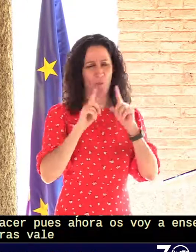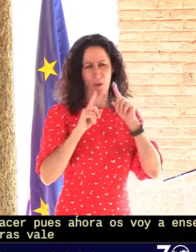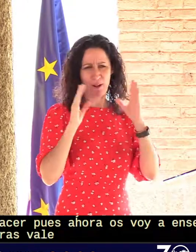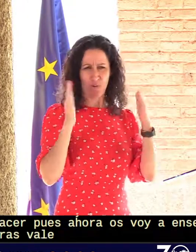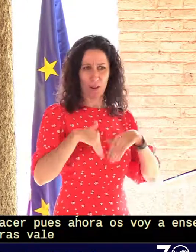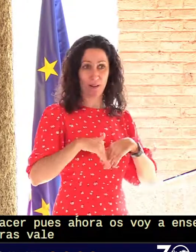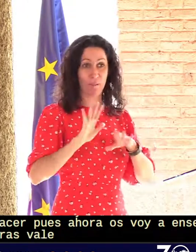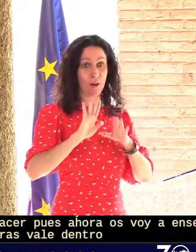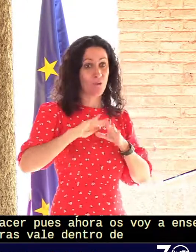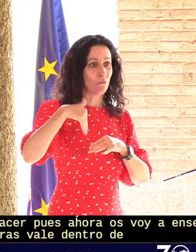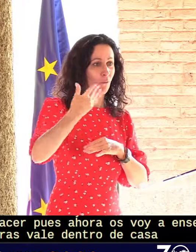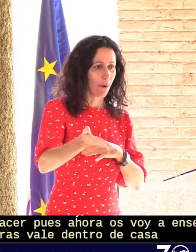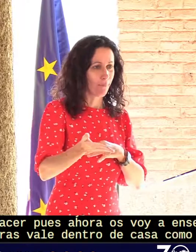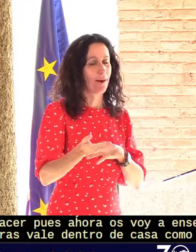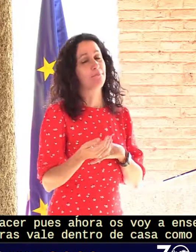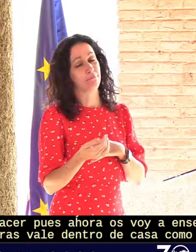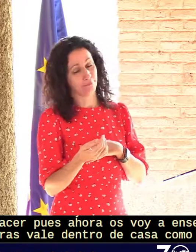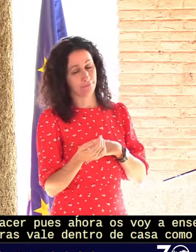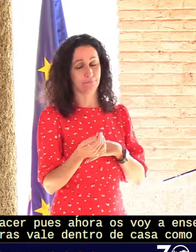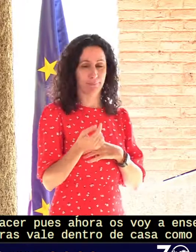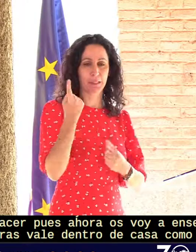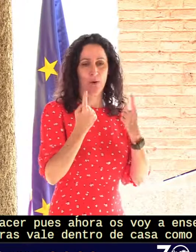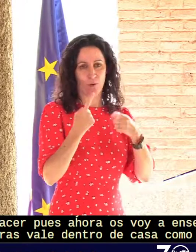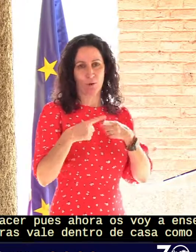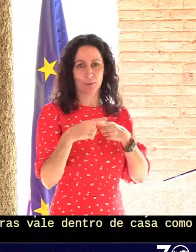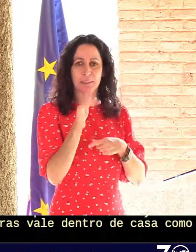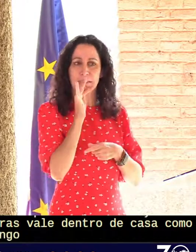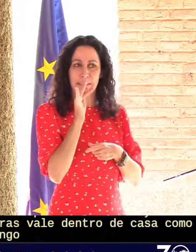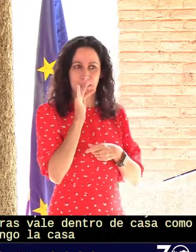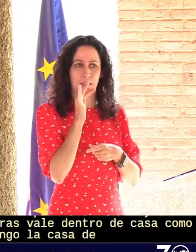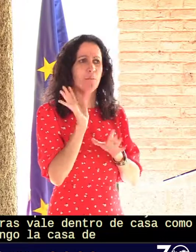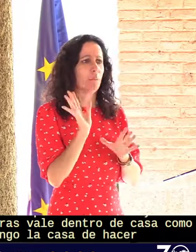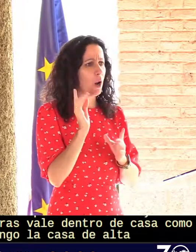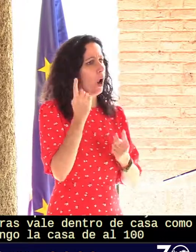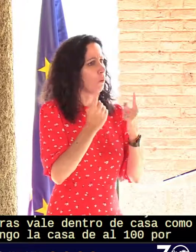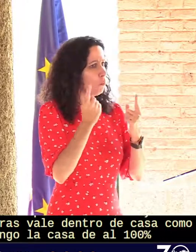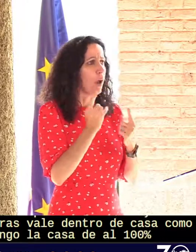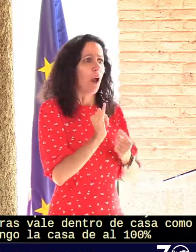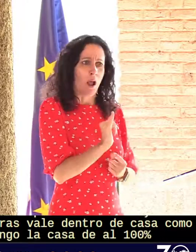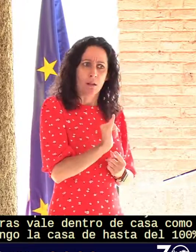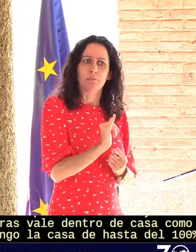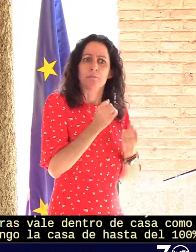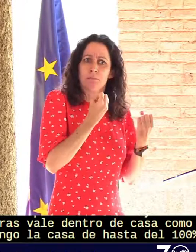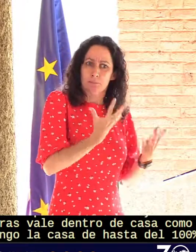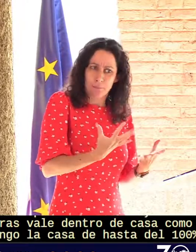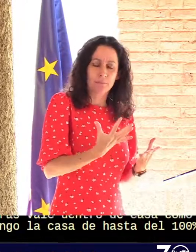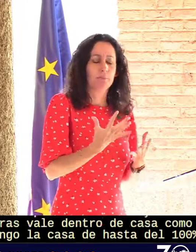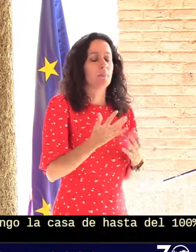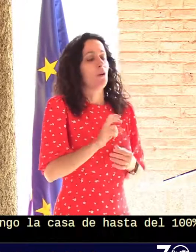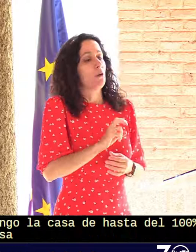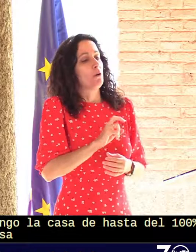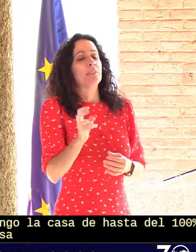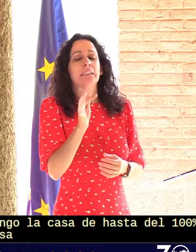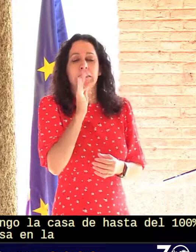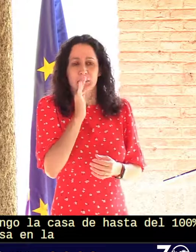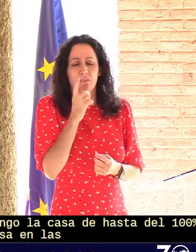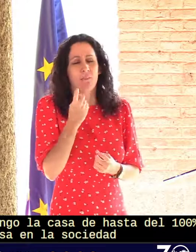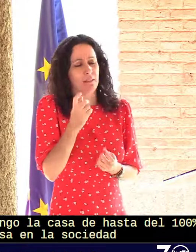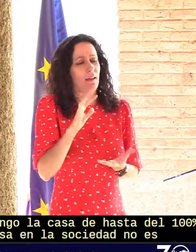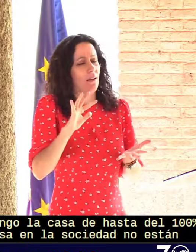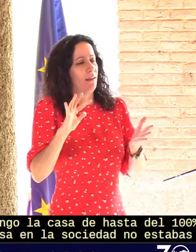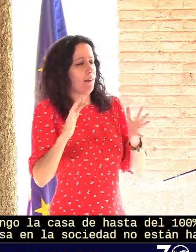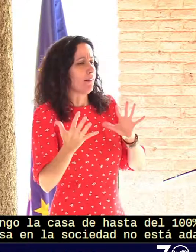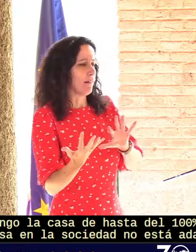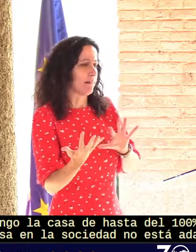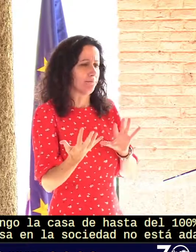eh dentro de casa como os decía no tengo ningún problema tengo la casa adaptada al 100% el problema es cuando sales de casa en la sociedad no está